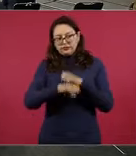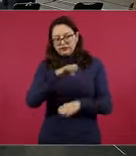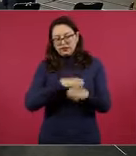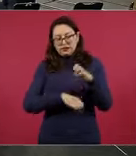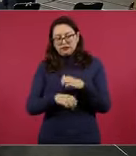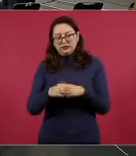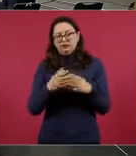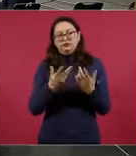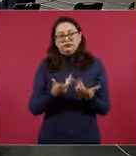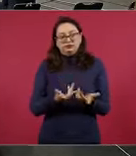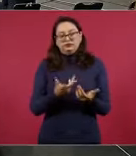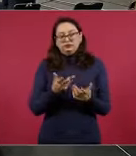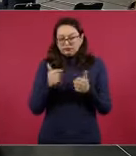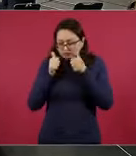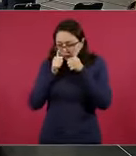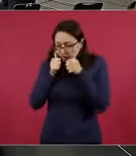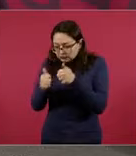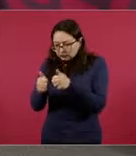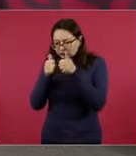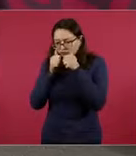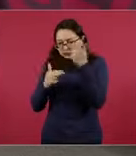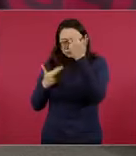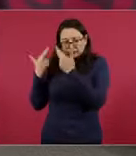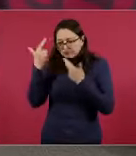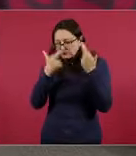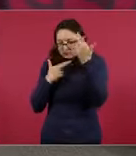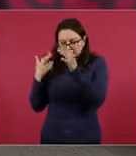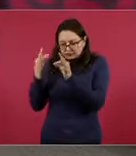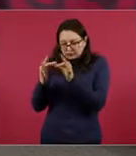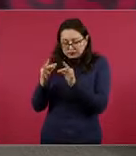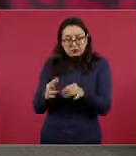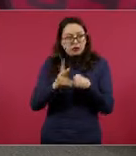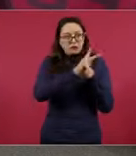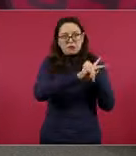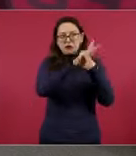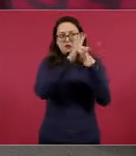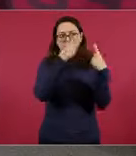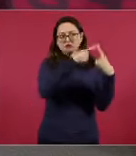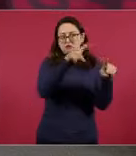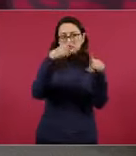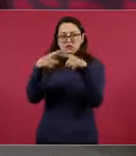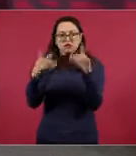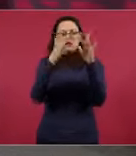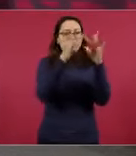de distintos países. Hay franceses, hay españoles,